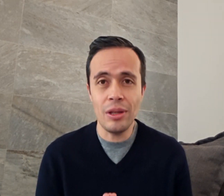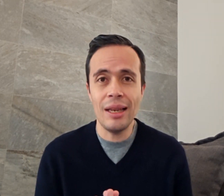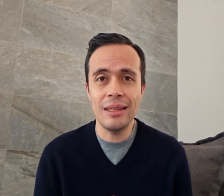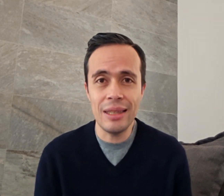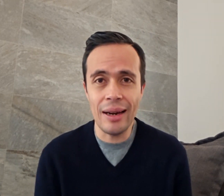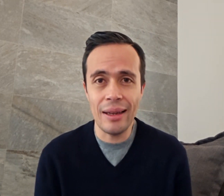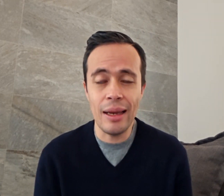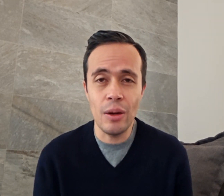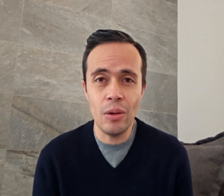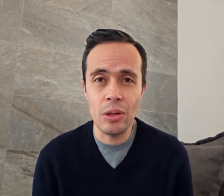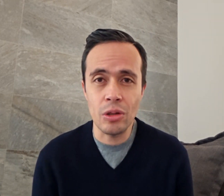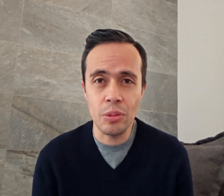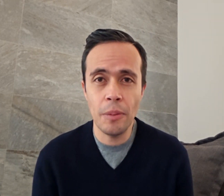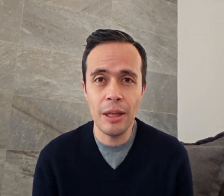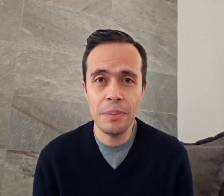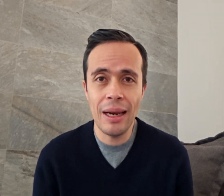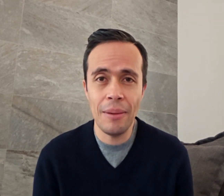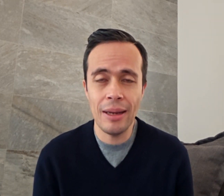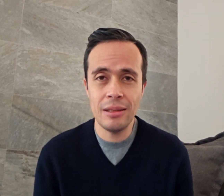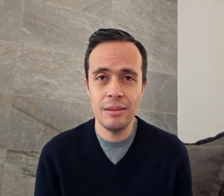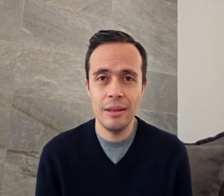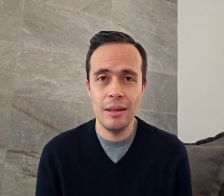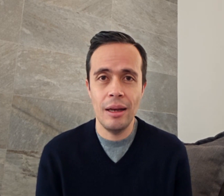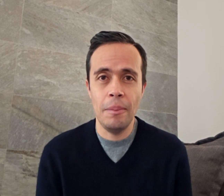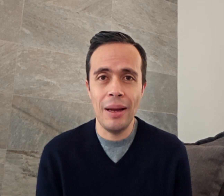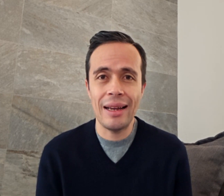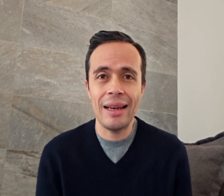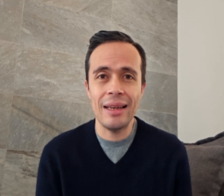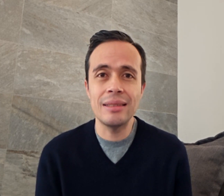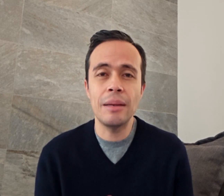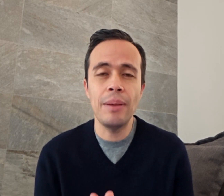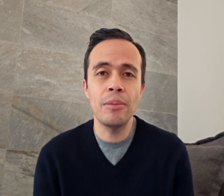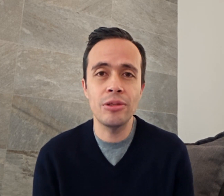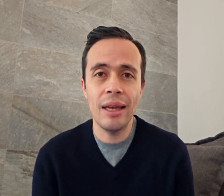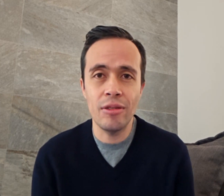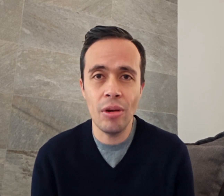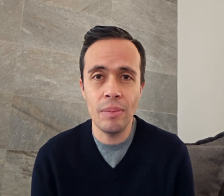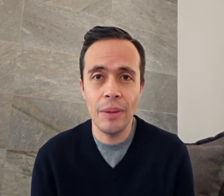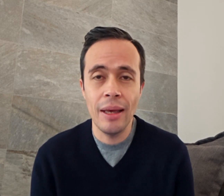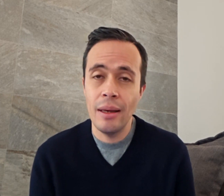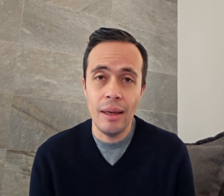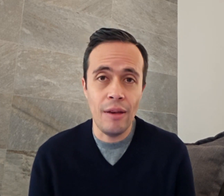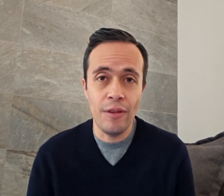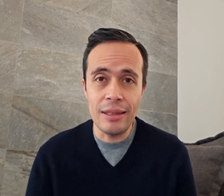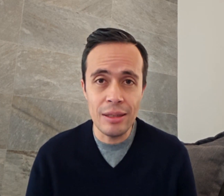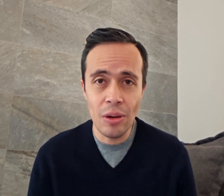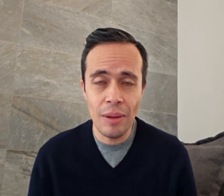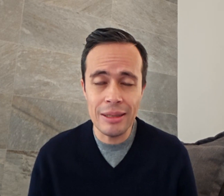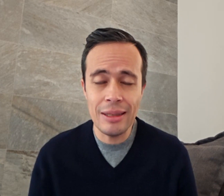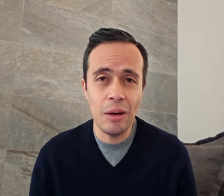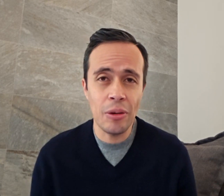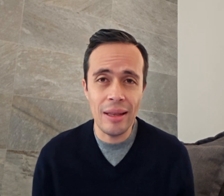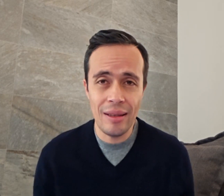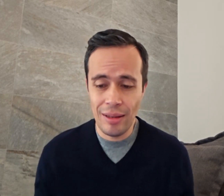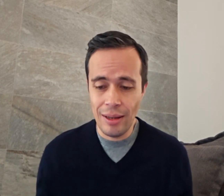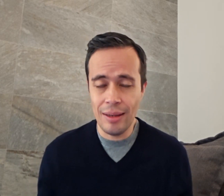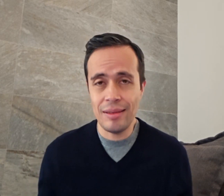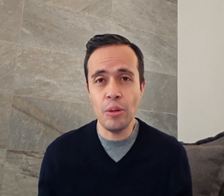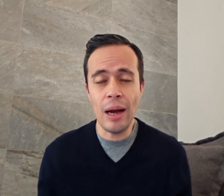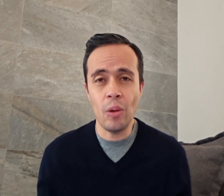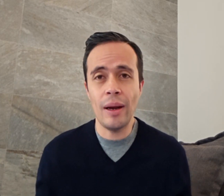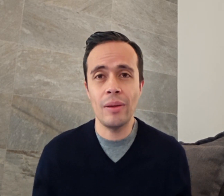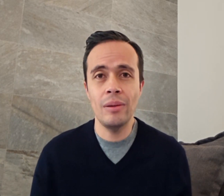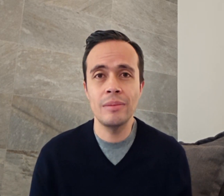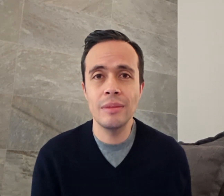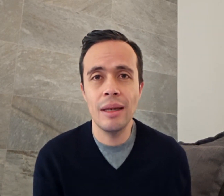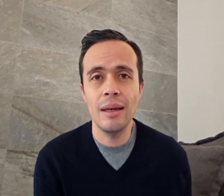que utilizar incluso sus propias palabras para que sepamos quiénes son. Y Francisco Labastida lo que dice es